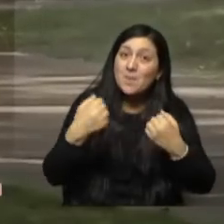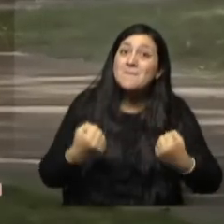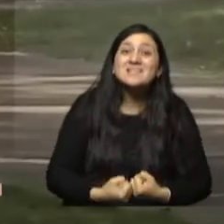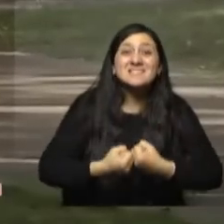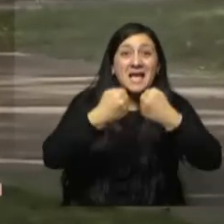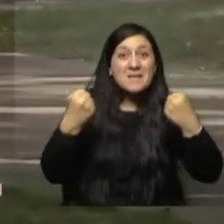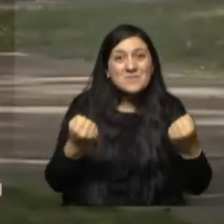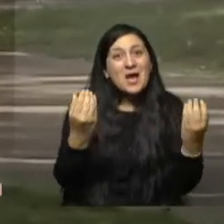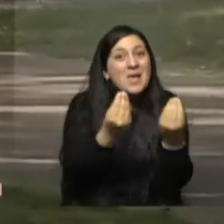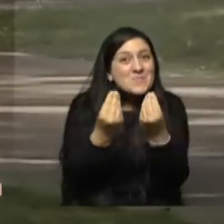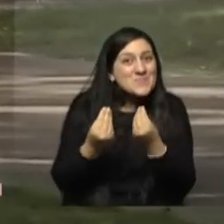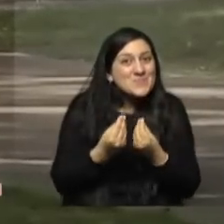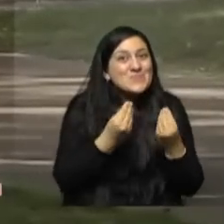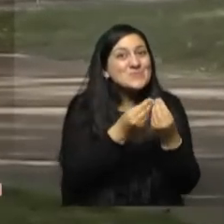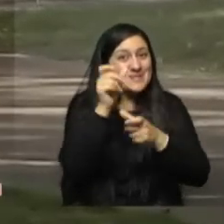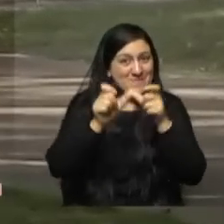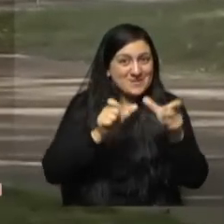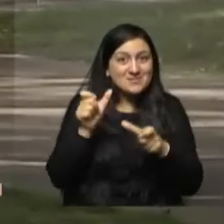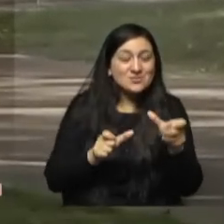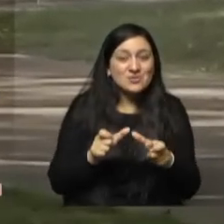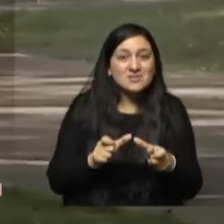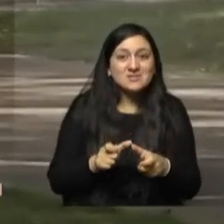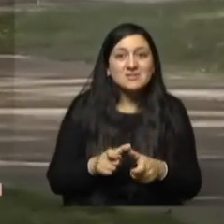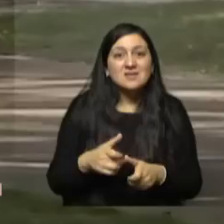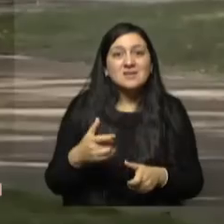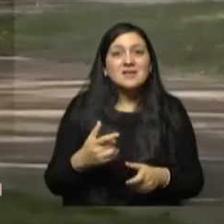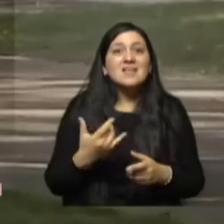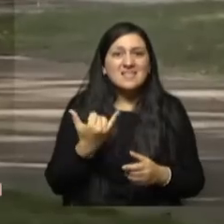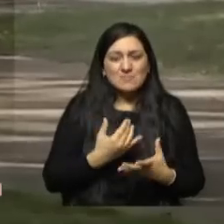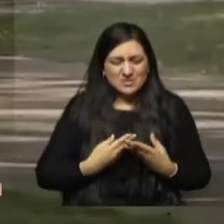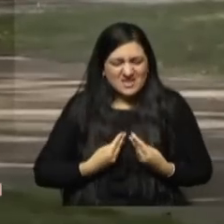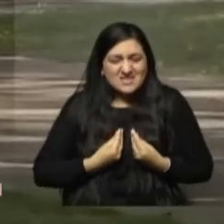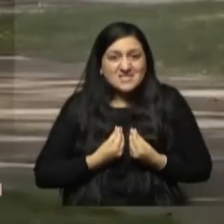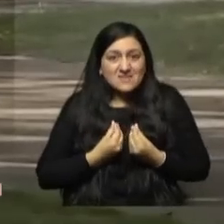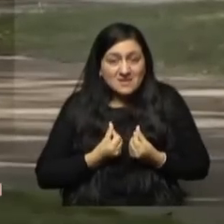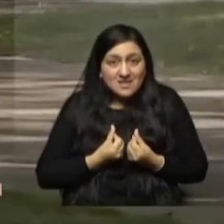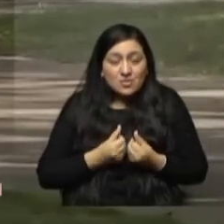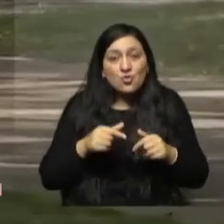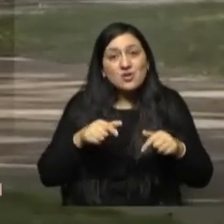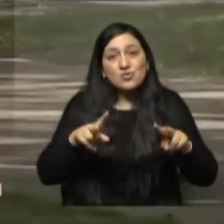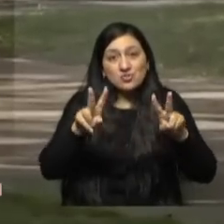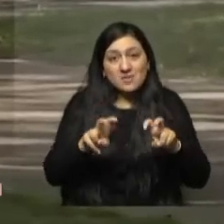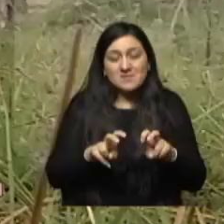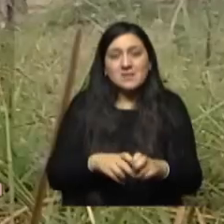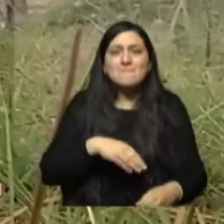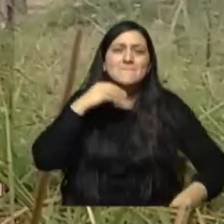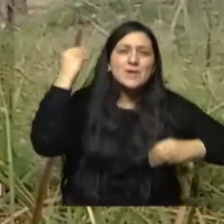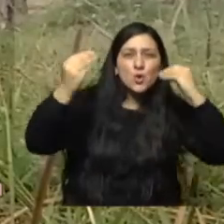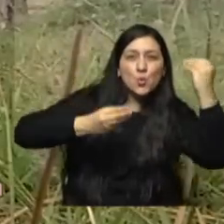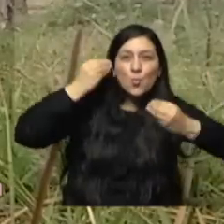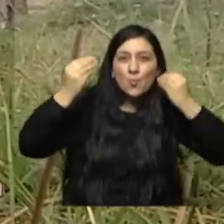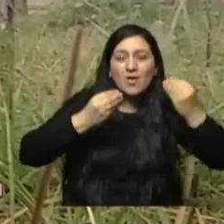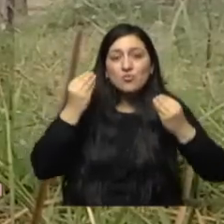amplia, que está integrada por personas que tenemos sensibilidad ante estos temas, preocupados